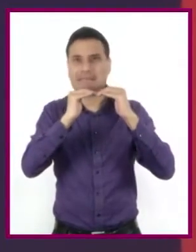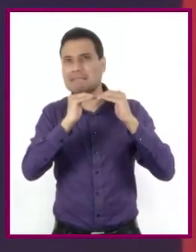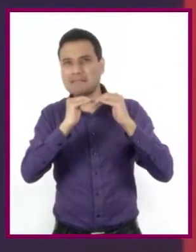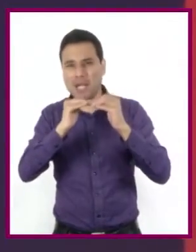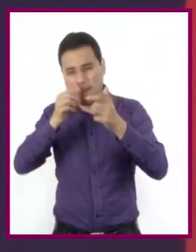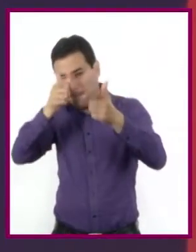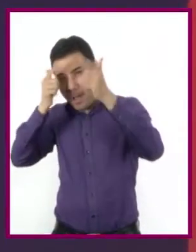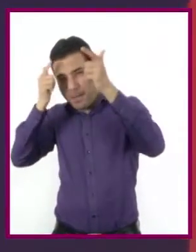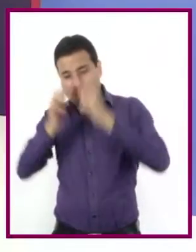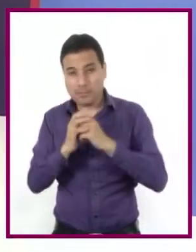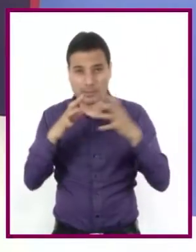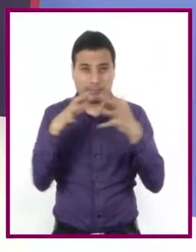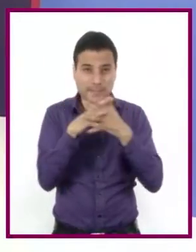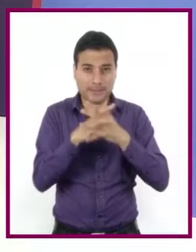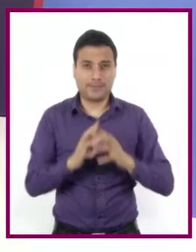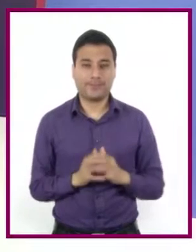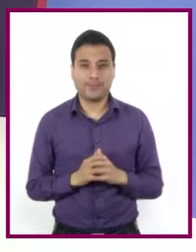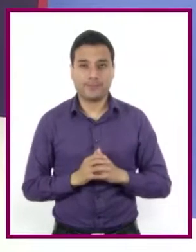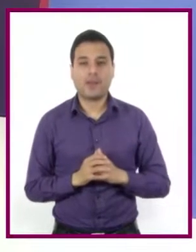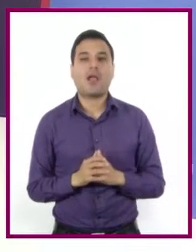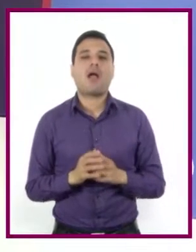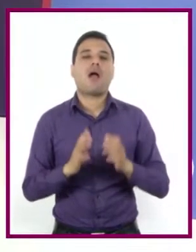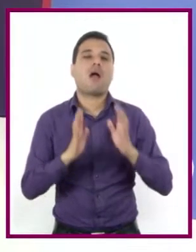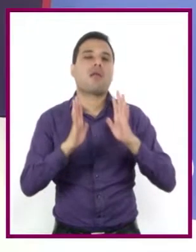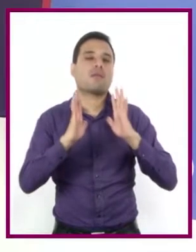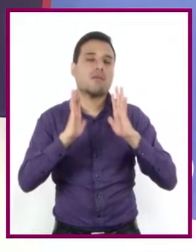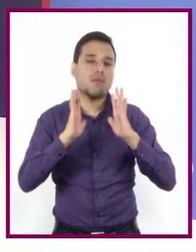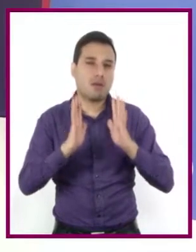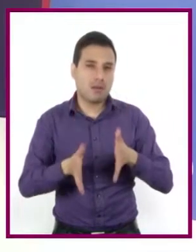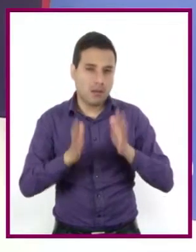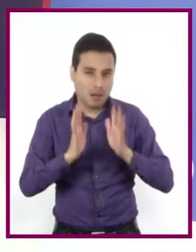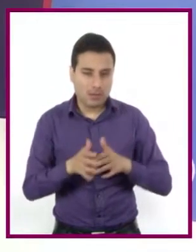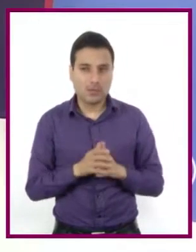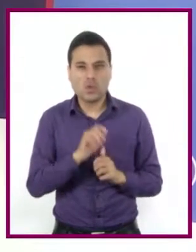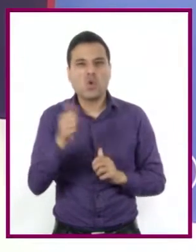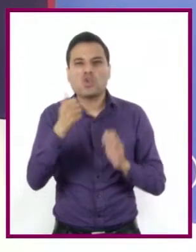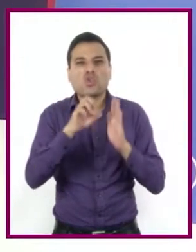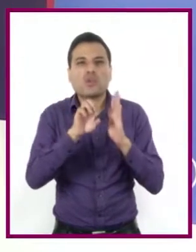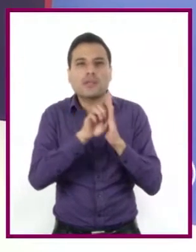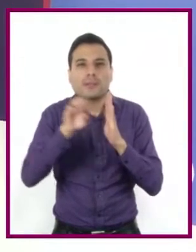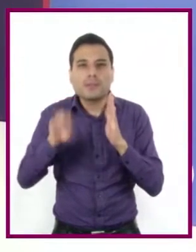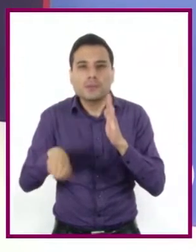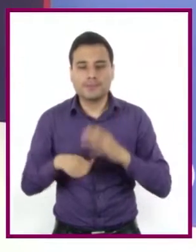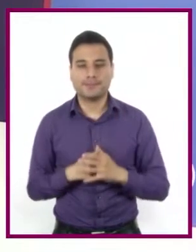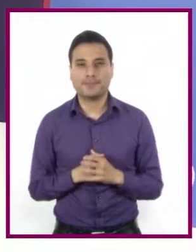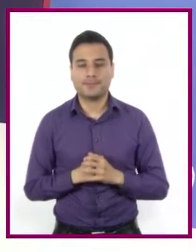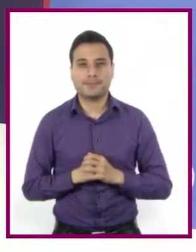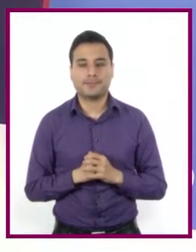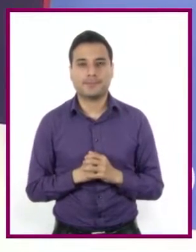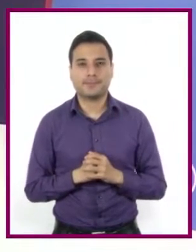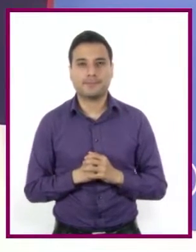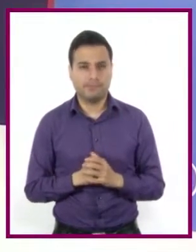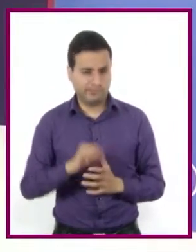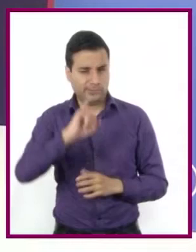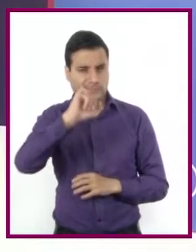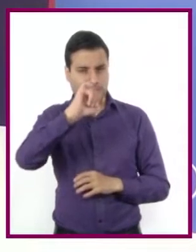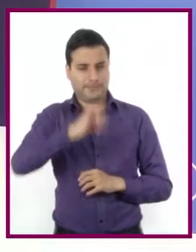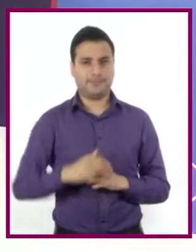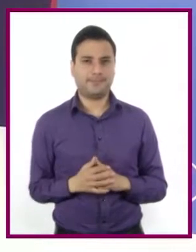poder disparar. Ya veo. ¿Podría mostrarnos otro ejemplo, profesora? Desde luego. Tomemos